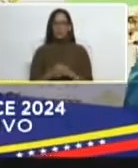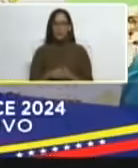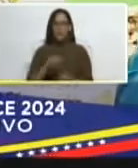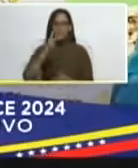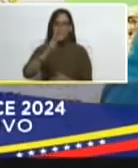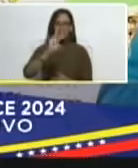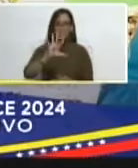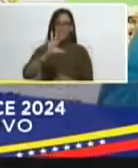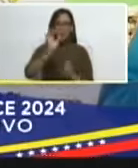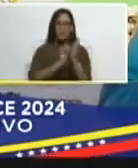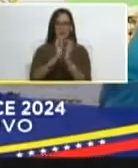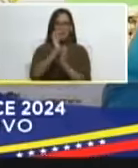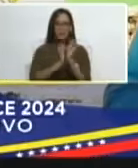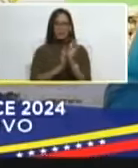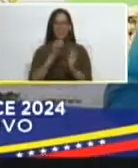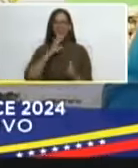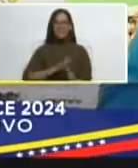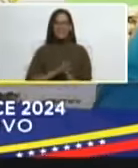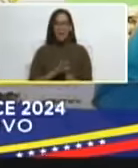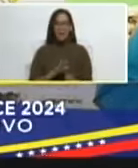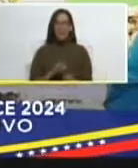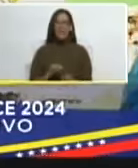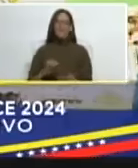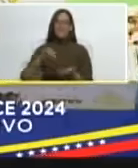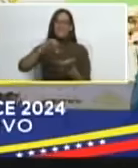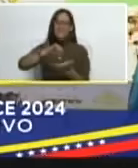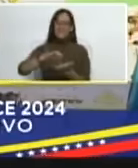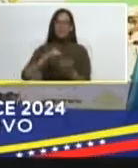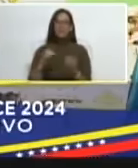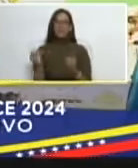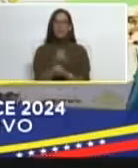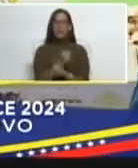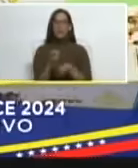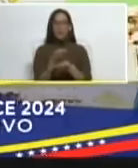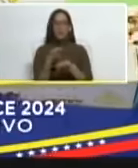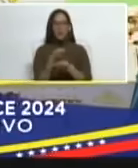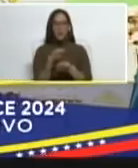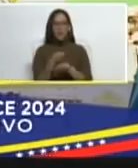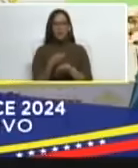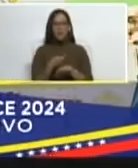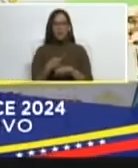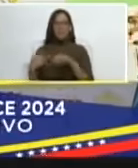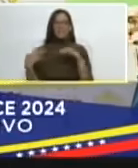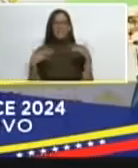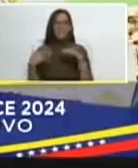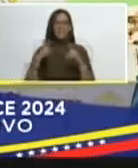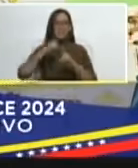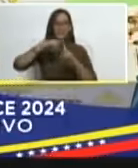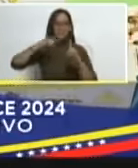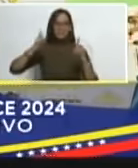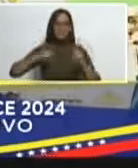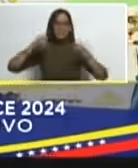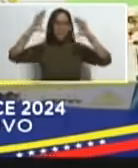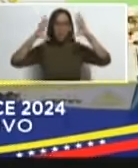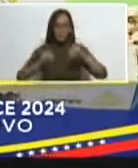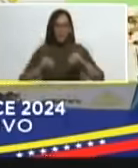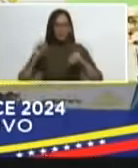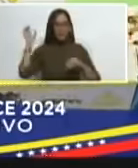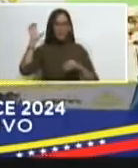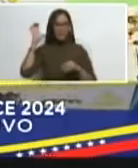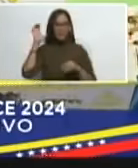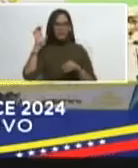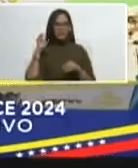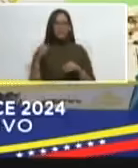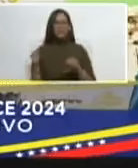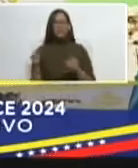25 de abril, estábamos en el epicentro del golpe de Estado. Entre la guerra eléctrica que nos apagaron al país y